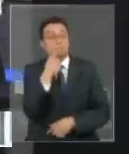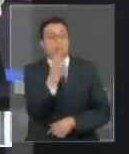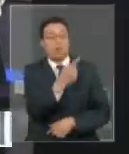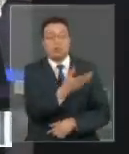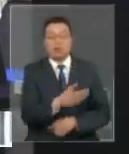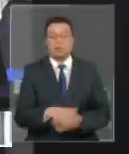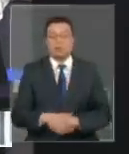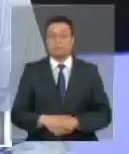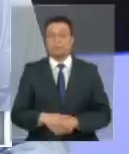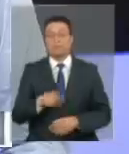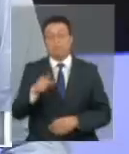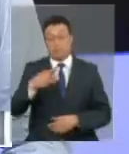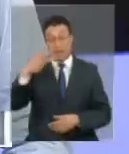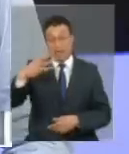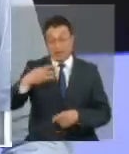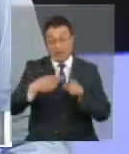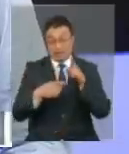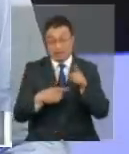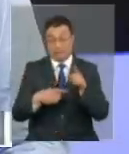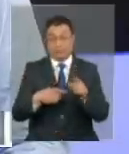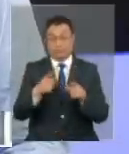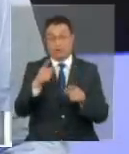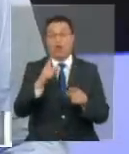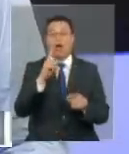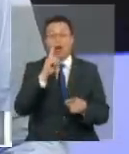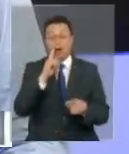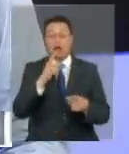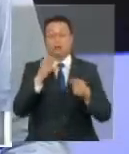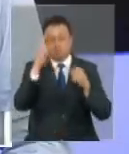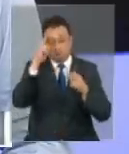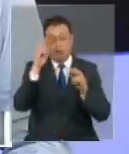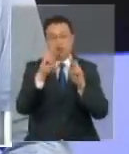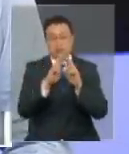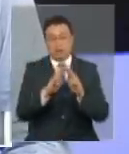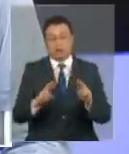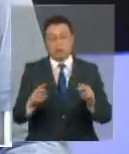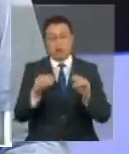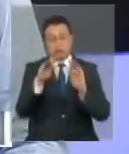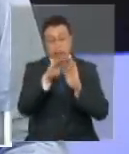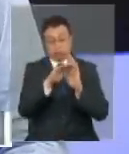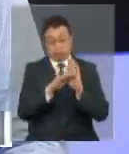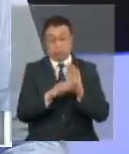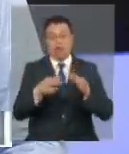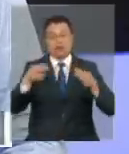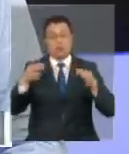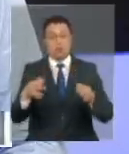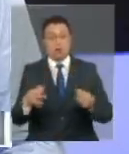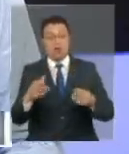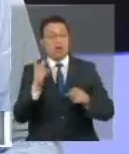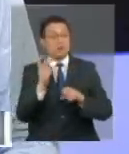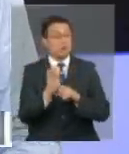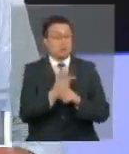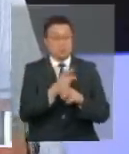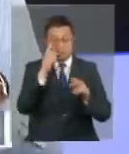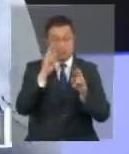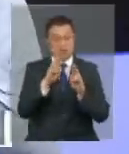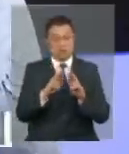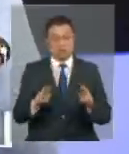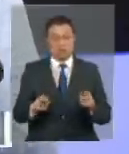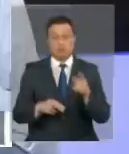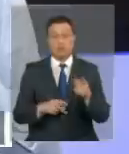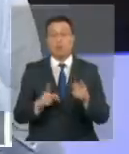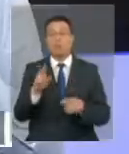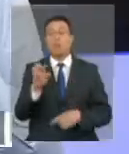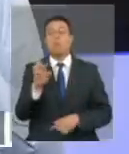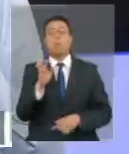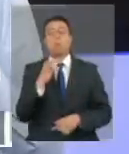Daniel Jadue. Si el alcalde Daniel Jadue estuviera tan tranquilo con los índices de seguridad y de victimización de la comuna,